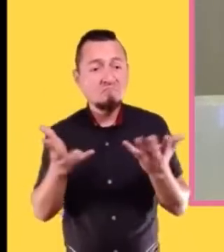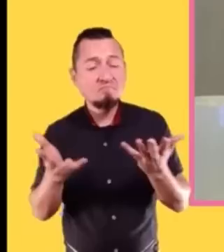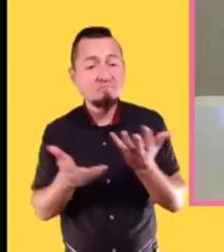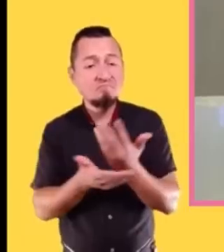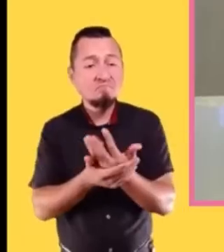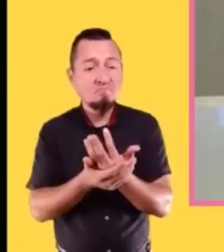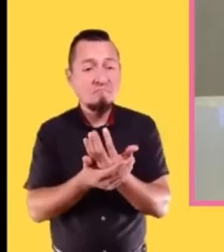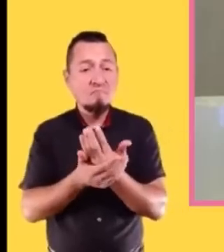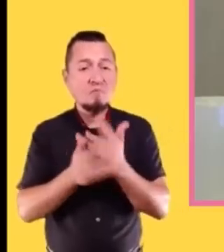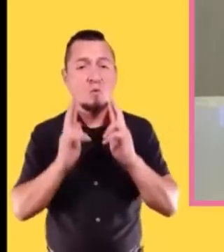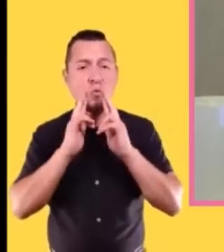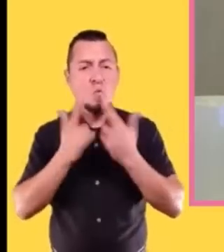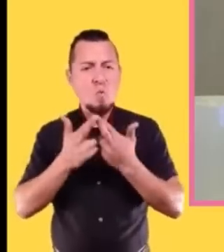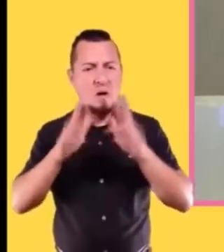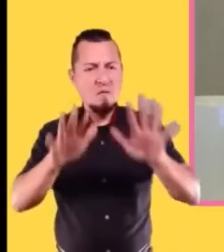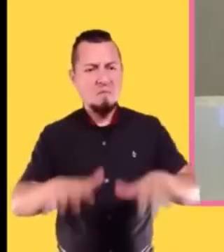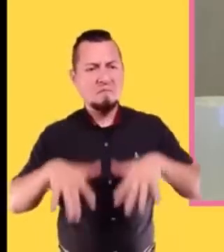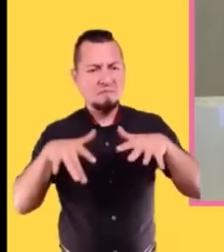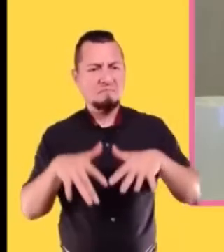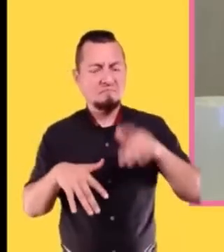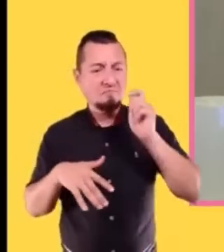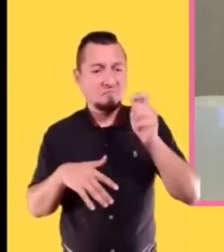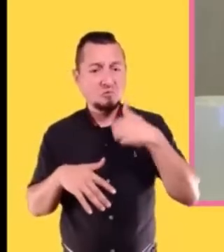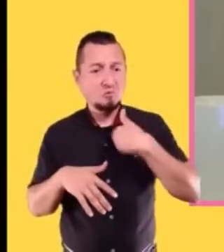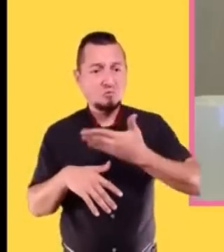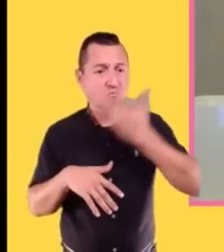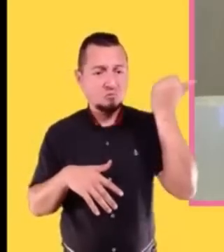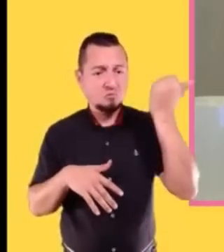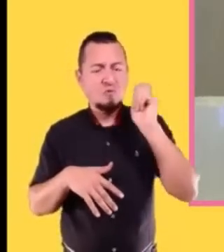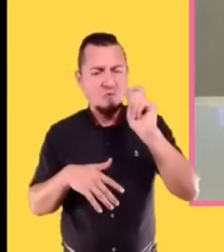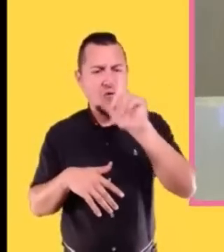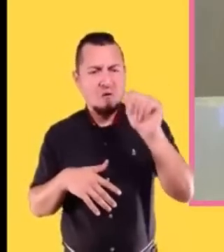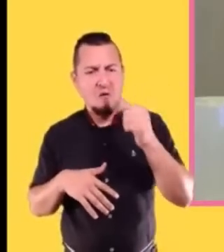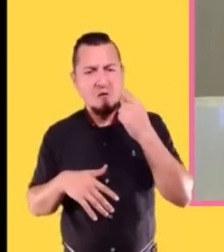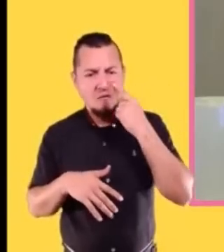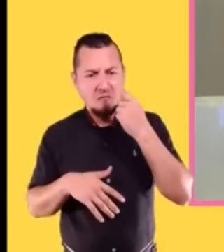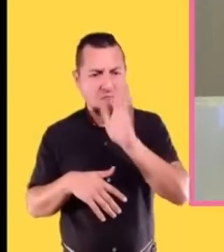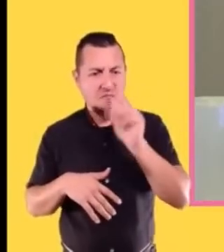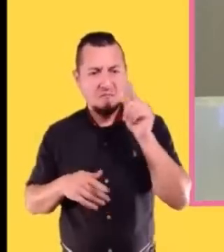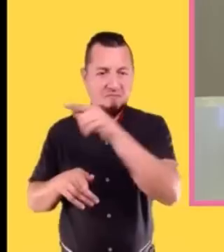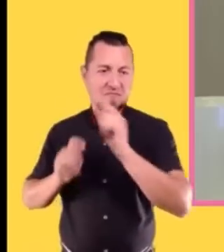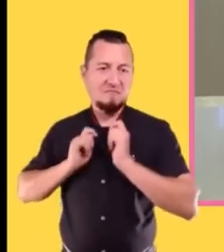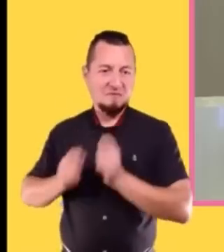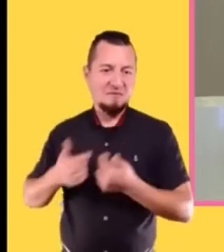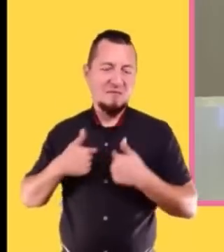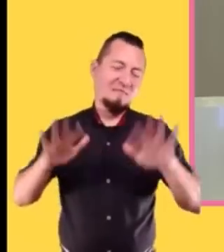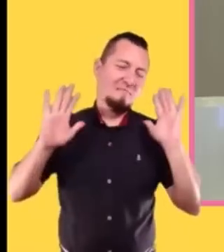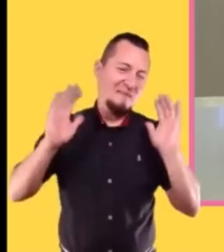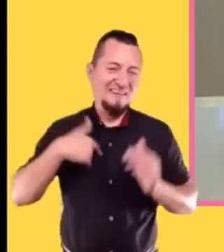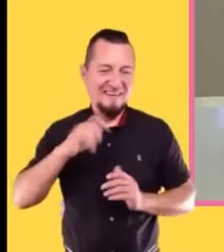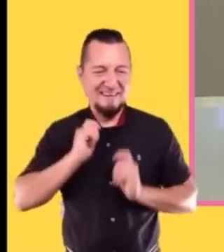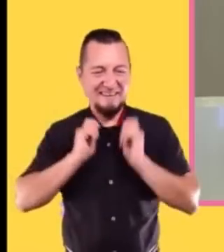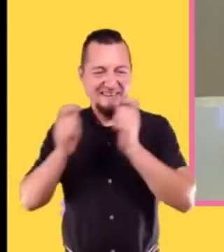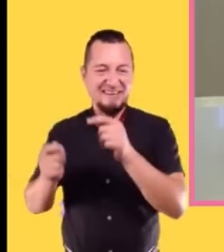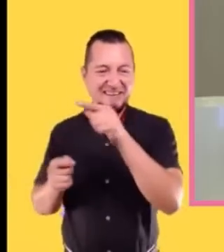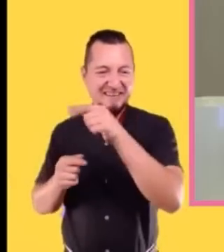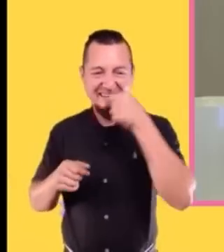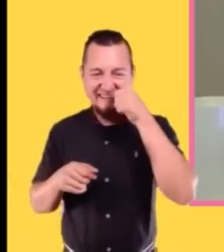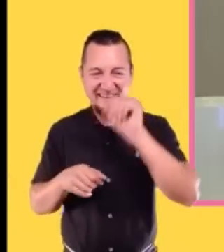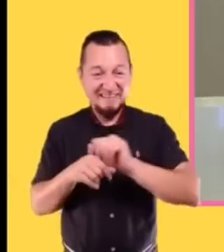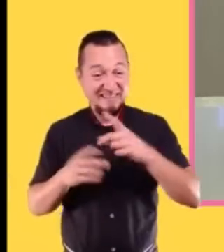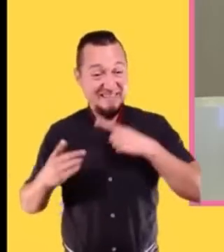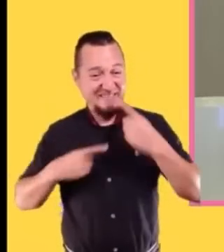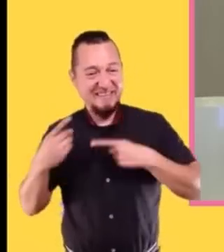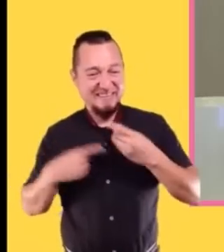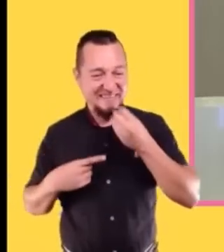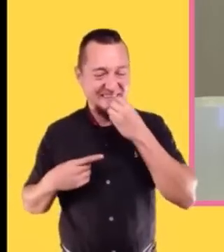prensa vespertinas que anunciaron. Pues las vamos a ver, bueno, las va a ver el secretario, yo para qué me comprometo. No, van a estar bien divertidas. Que las vea